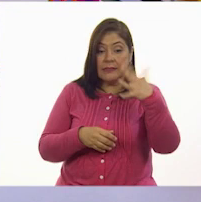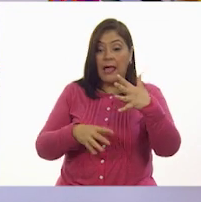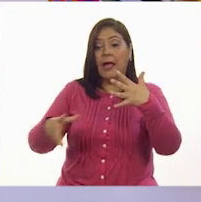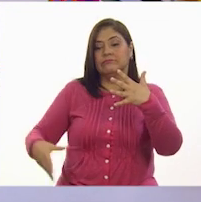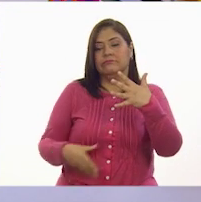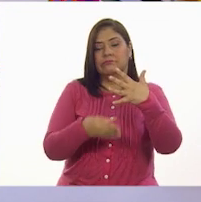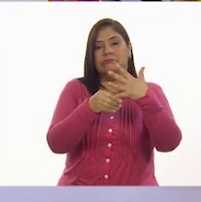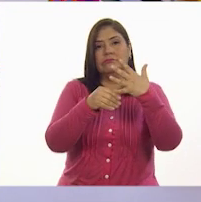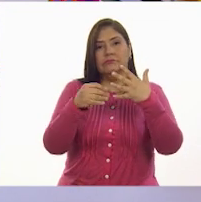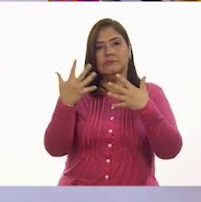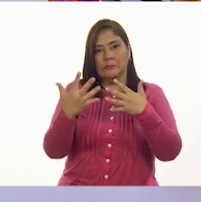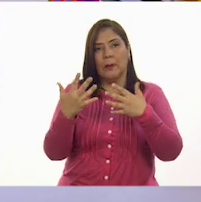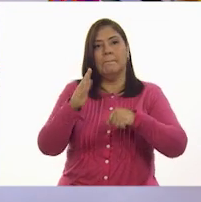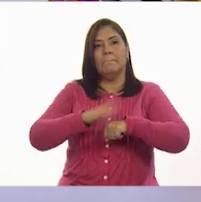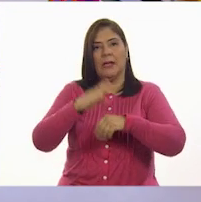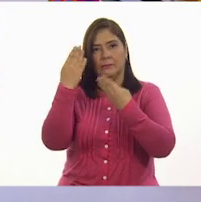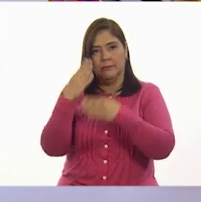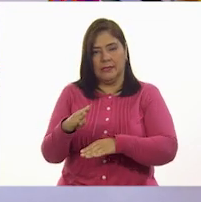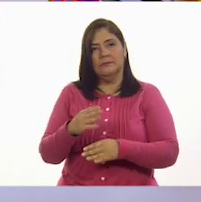banco. Aquí tengo